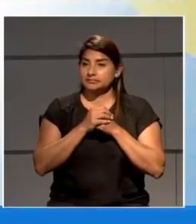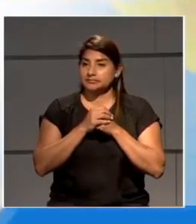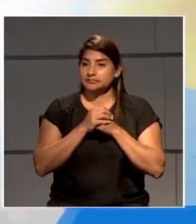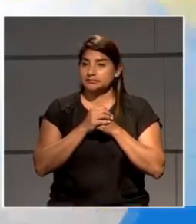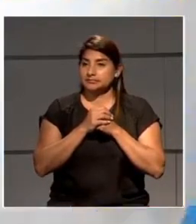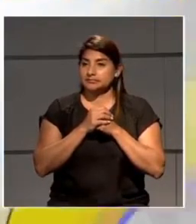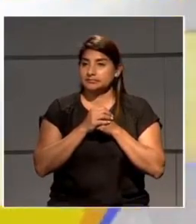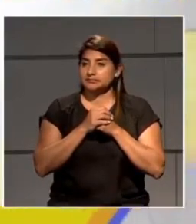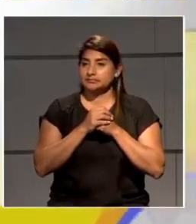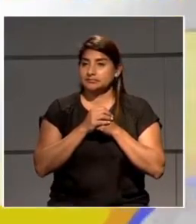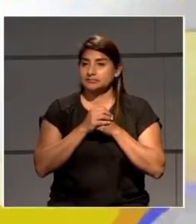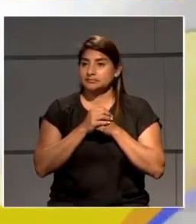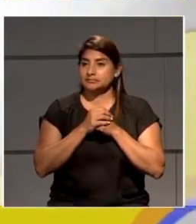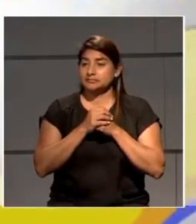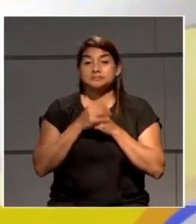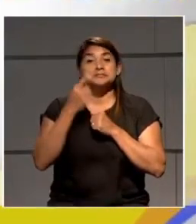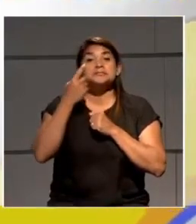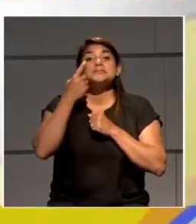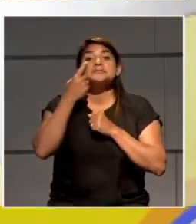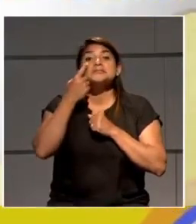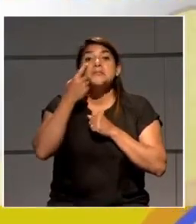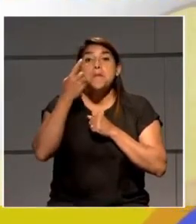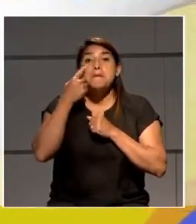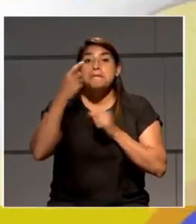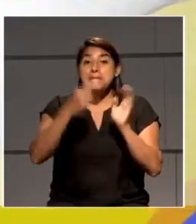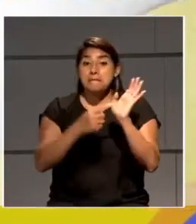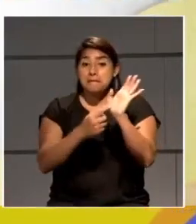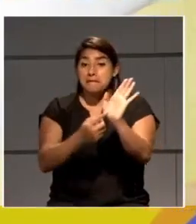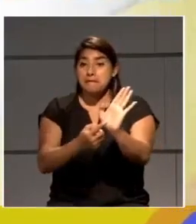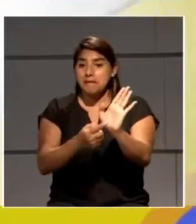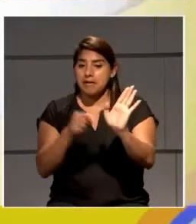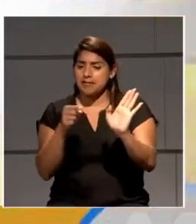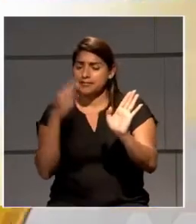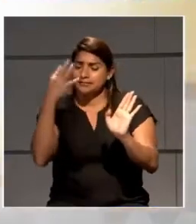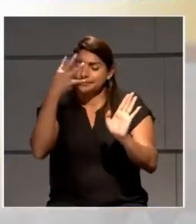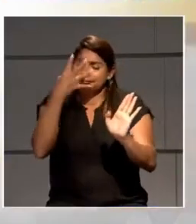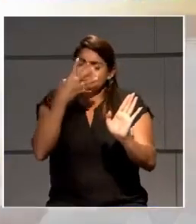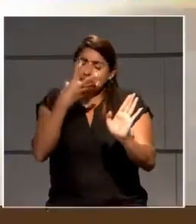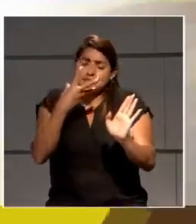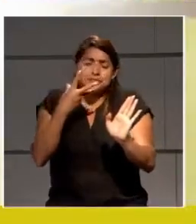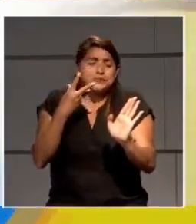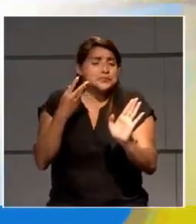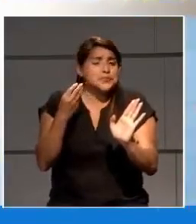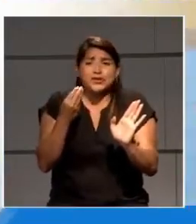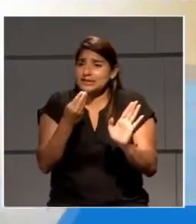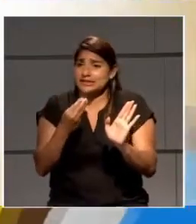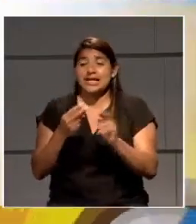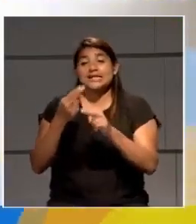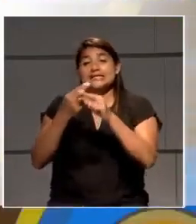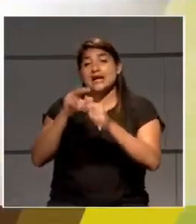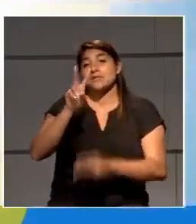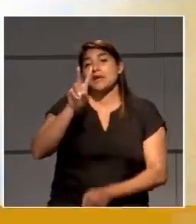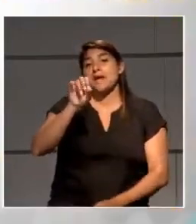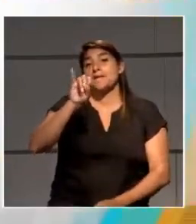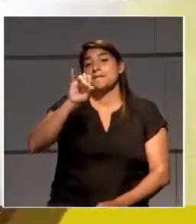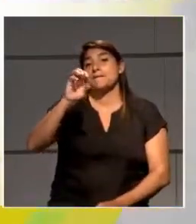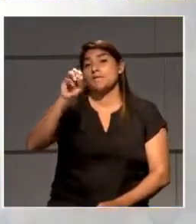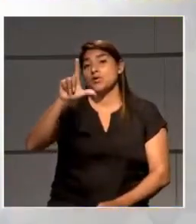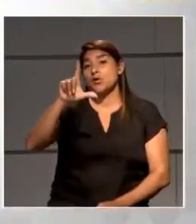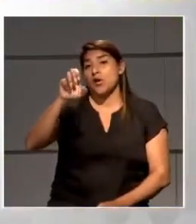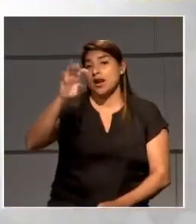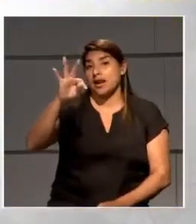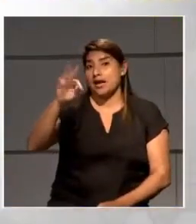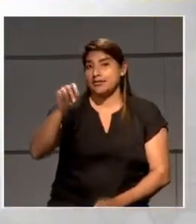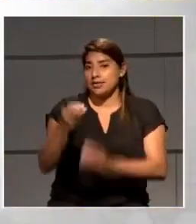Vea. ¡Mira! ¿Qué vea bonita? ¿Qué es esto tan lindísimo, Pluk? Se llama Violeta. ¿Y así esas se llama esa